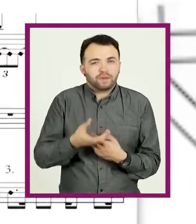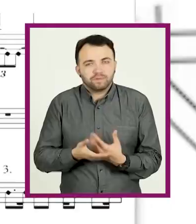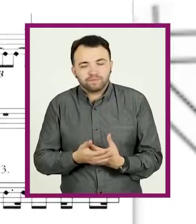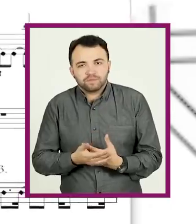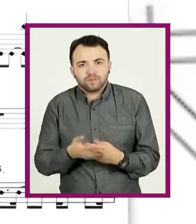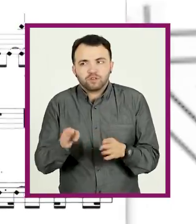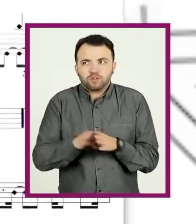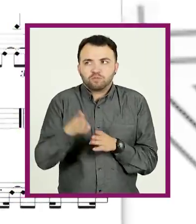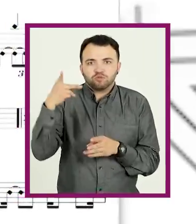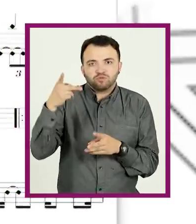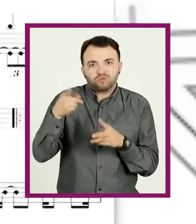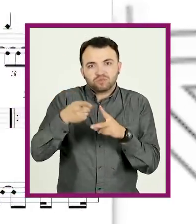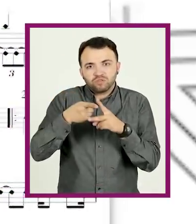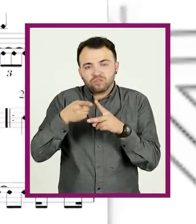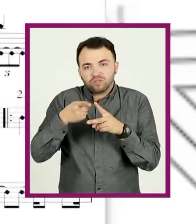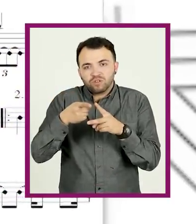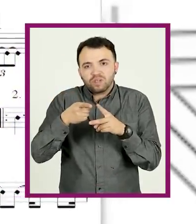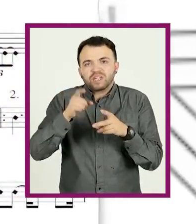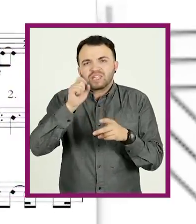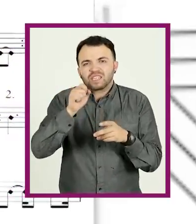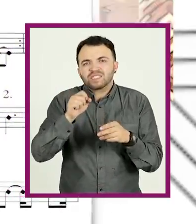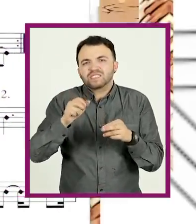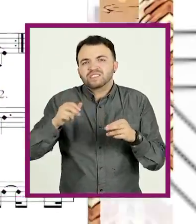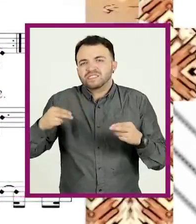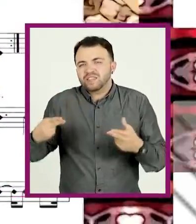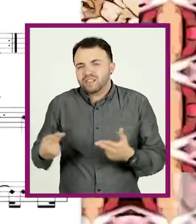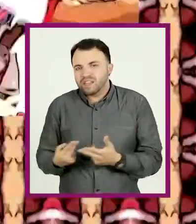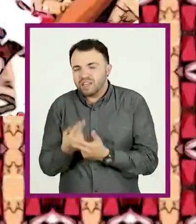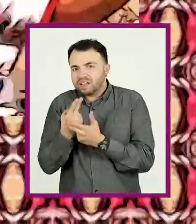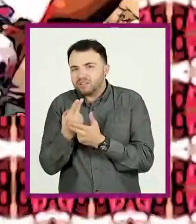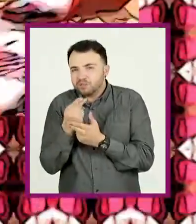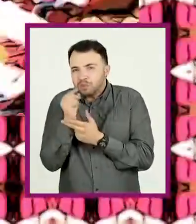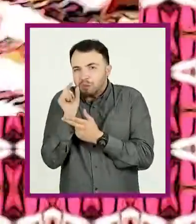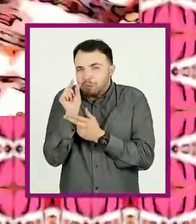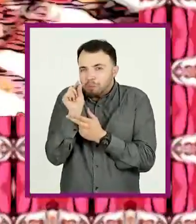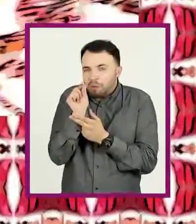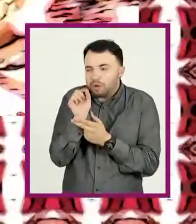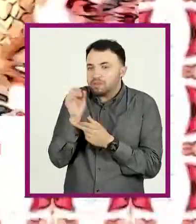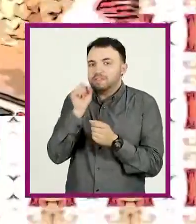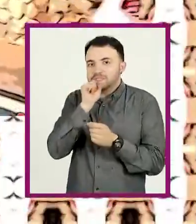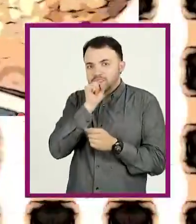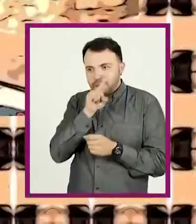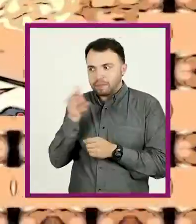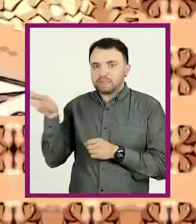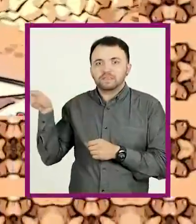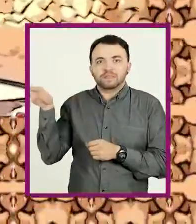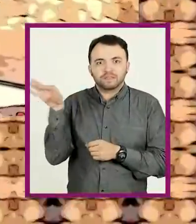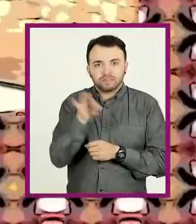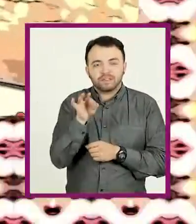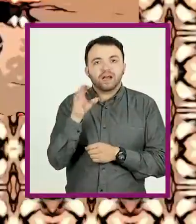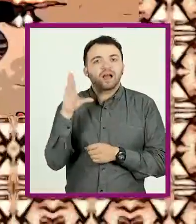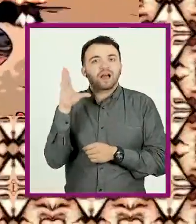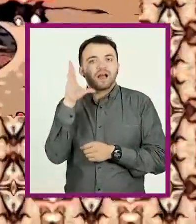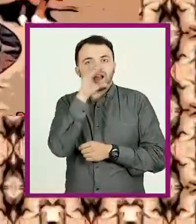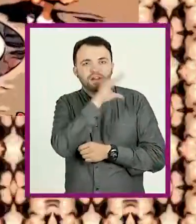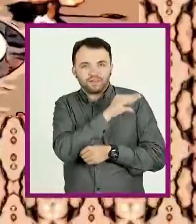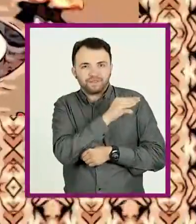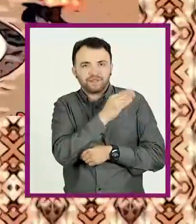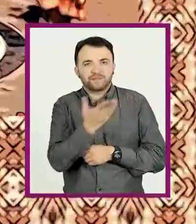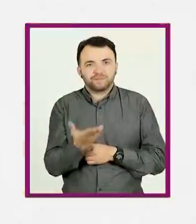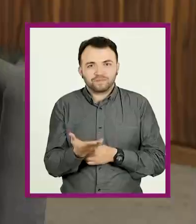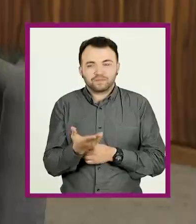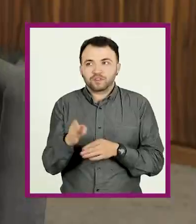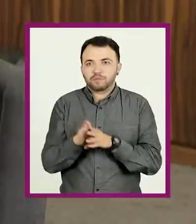evidentemente con raíz africana y europea, con una fuerte presencia de la cuestión europea y también de ese sonido